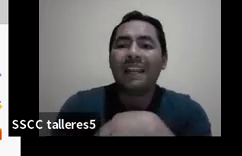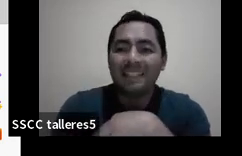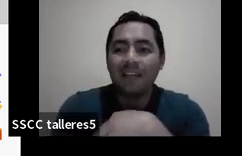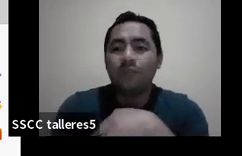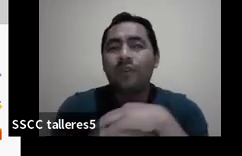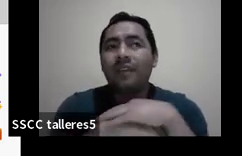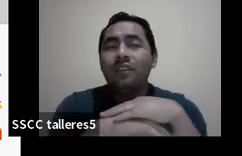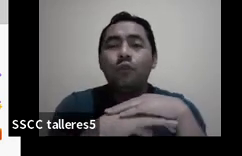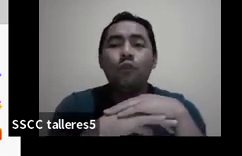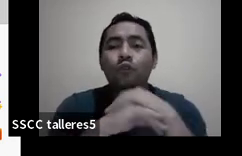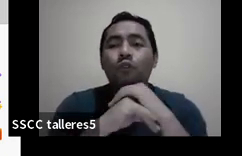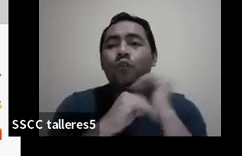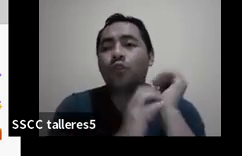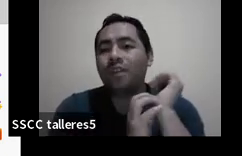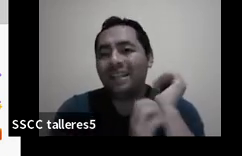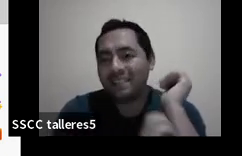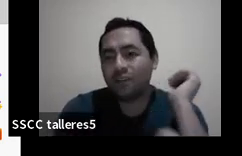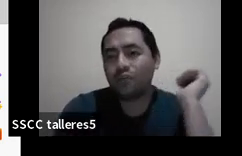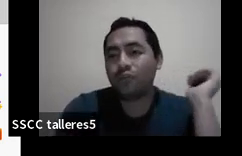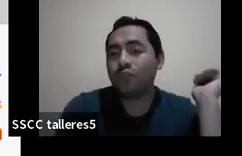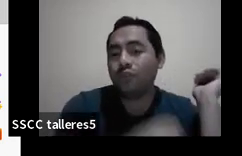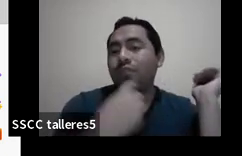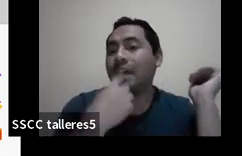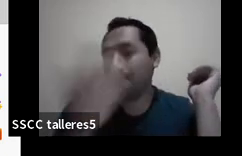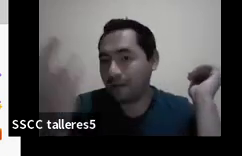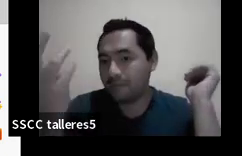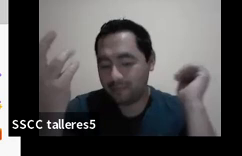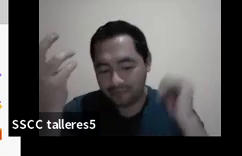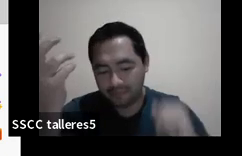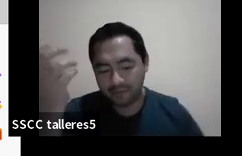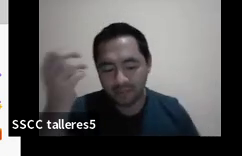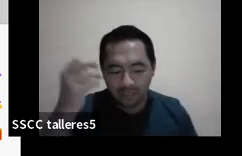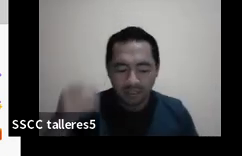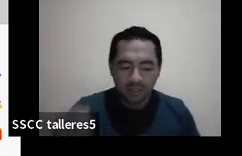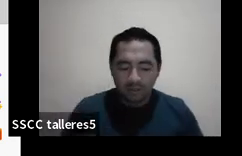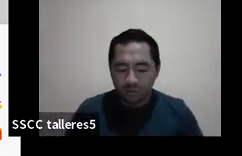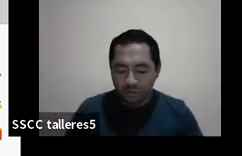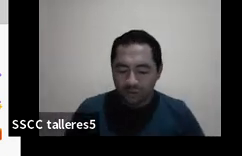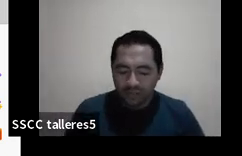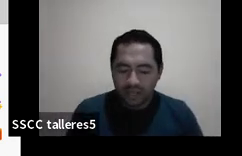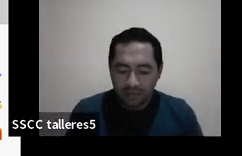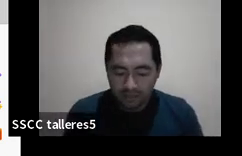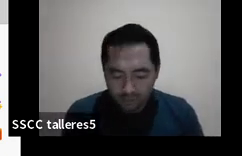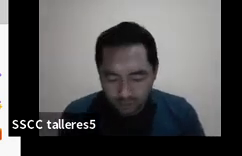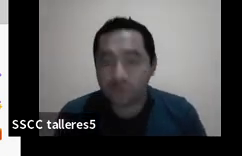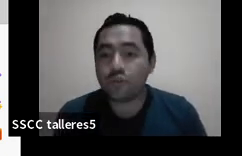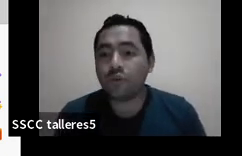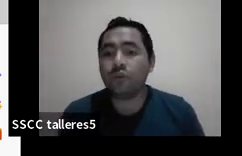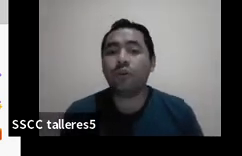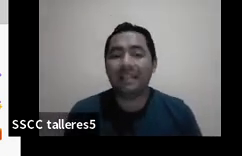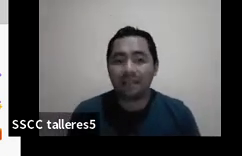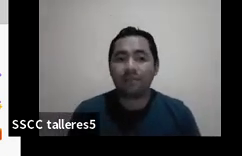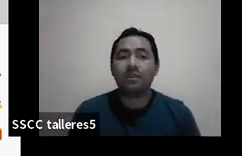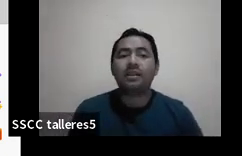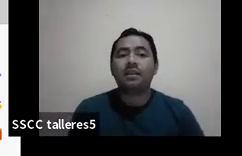sordos oralizados. ¿Quiénes son los sordos oralizados? Son los sordos que hablan, ¿ya? Los sordos que hablan son los